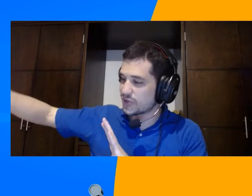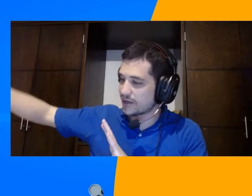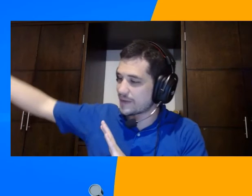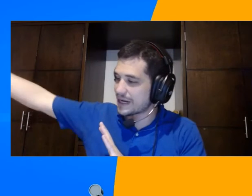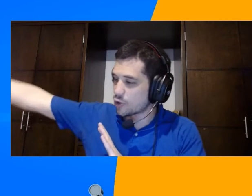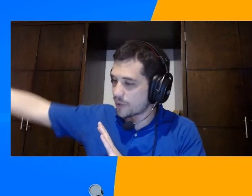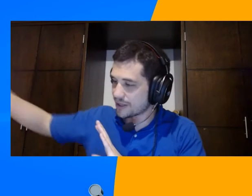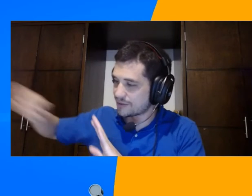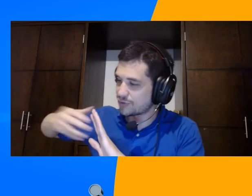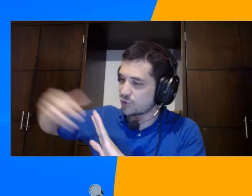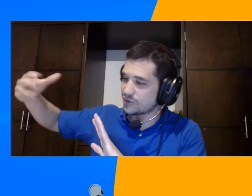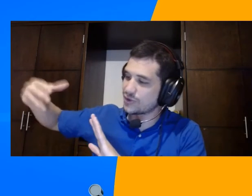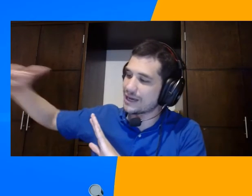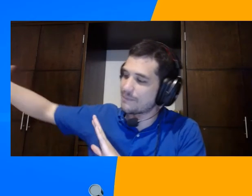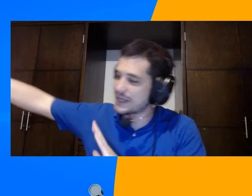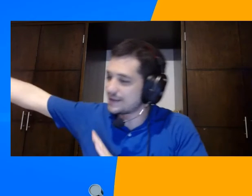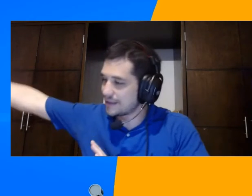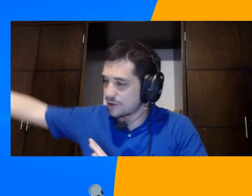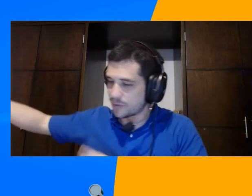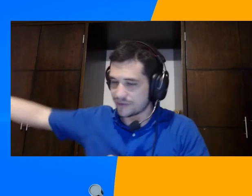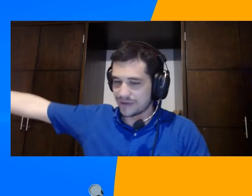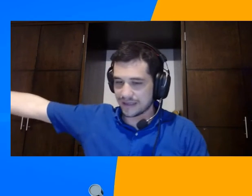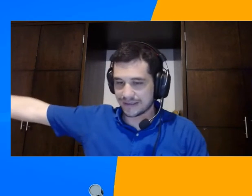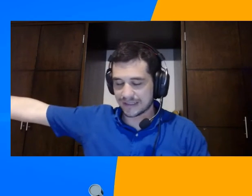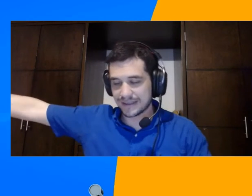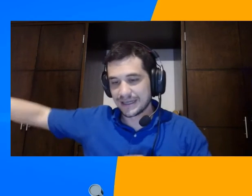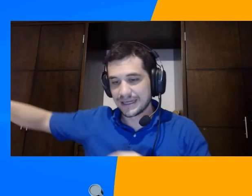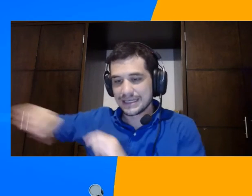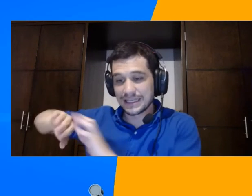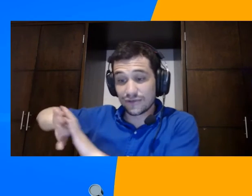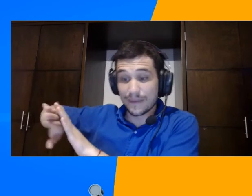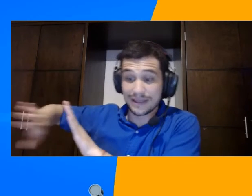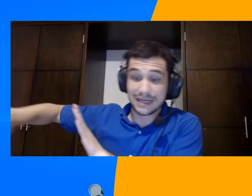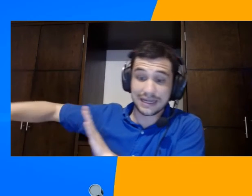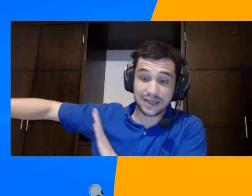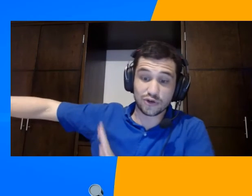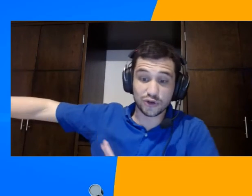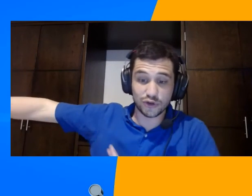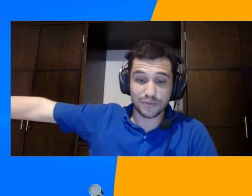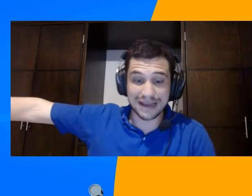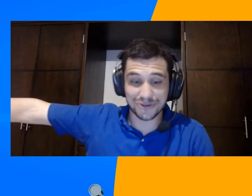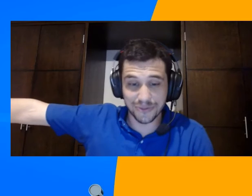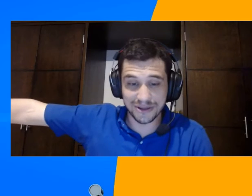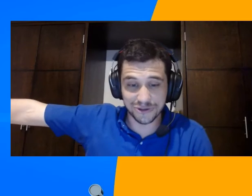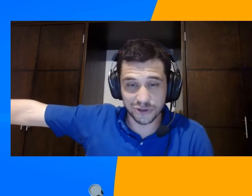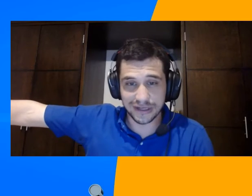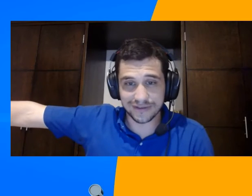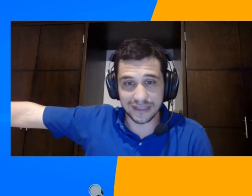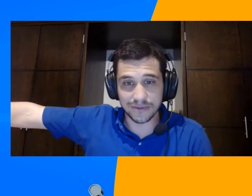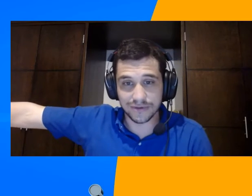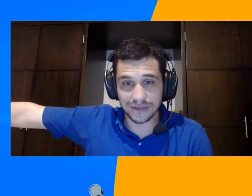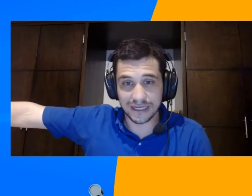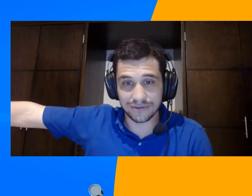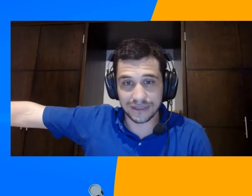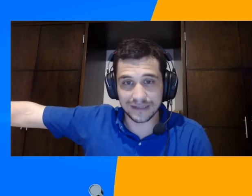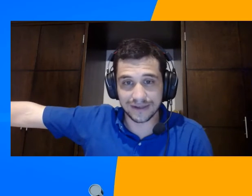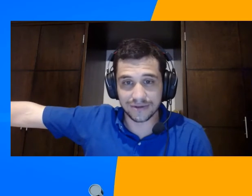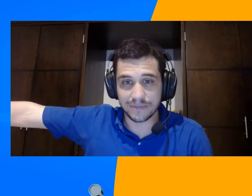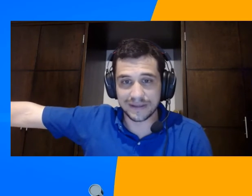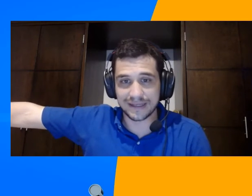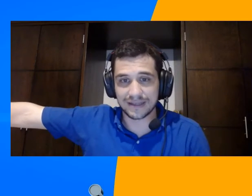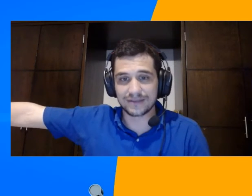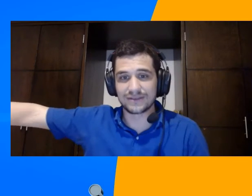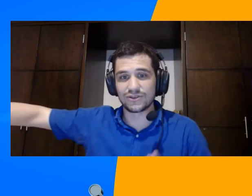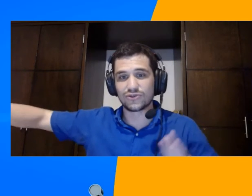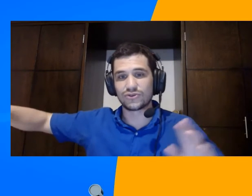sujeto que observa a objeto, sujeto que aprende del objeto en la distancia. Y esa es una manera en la que nosotros más o menos nos relacionamos con la naturaleza y con